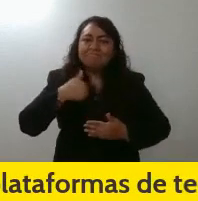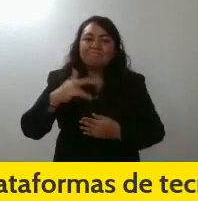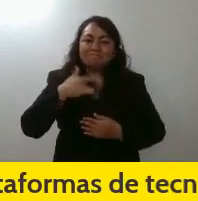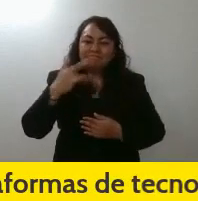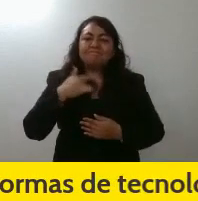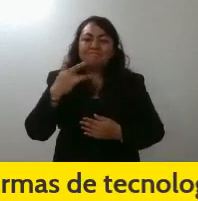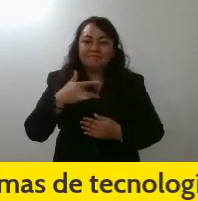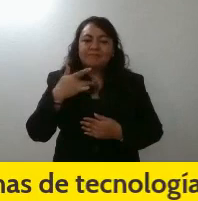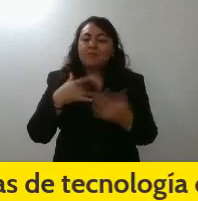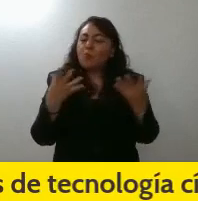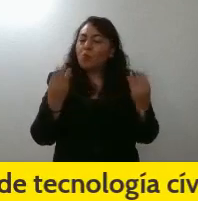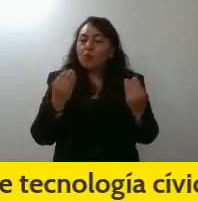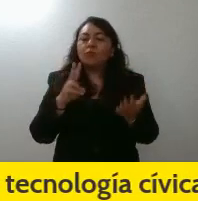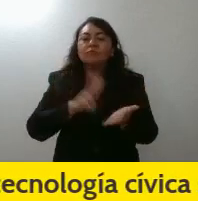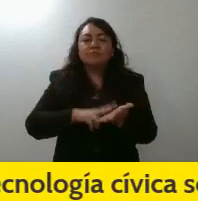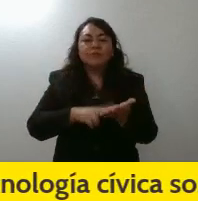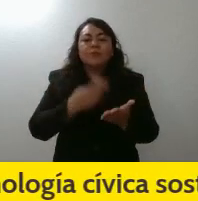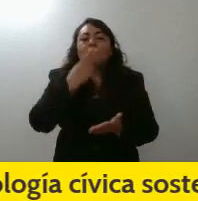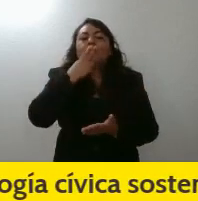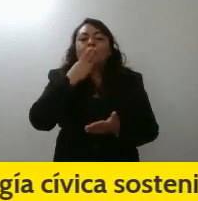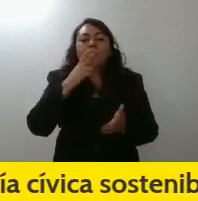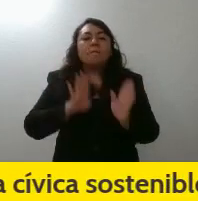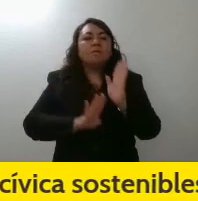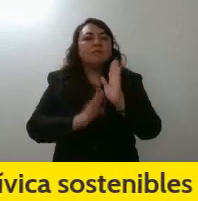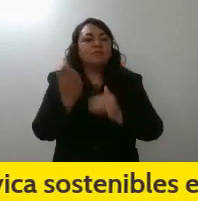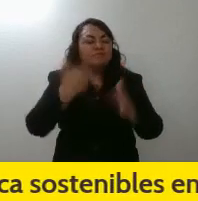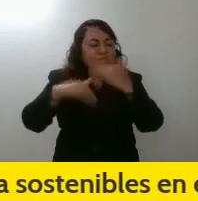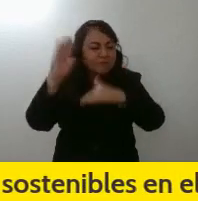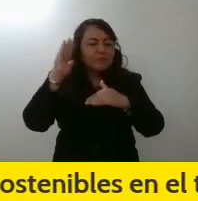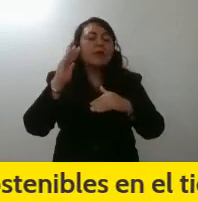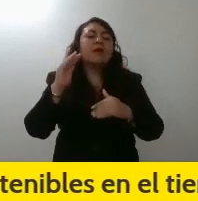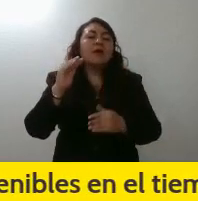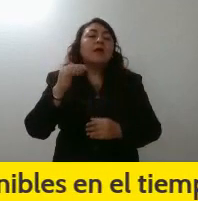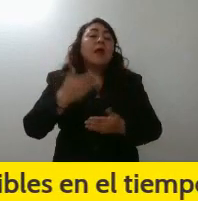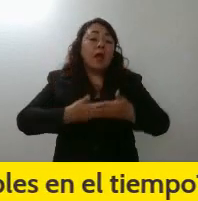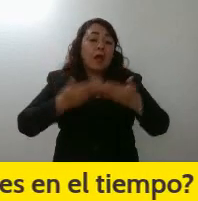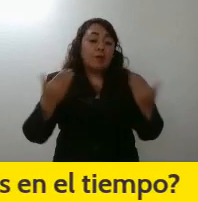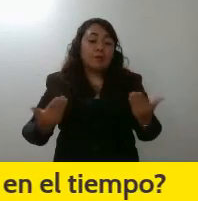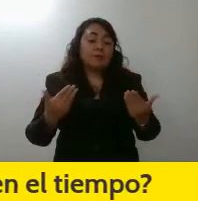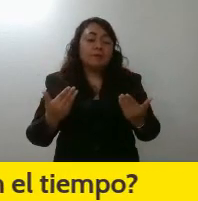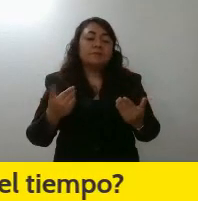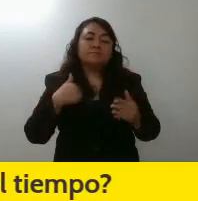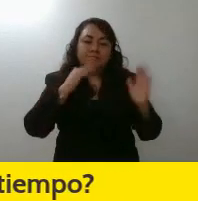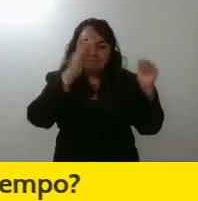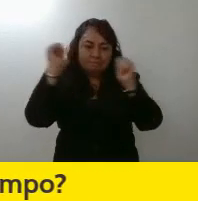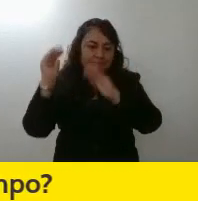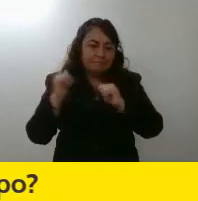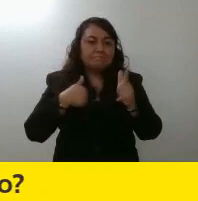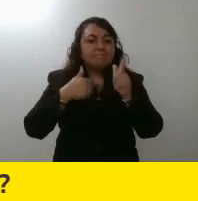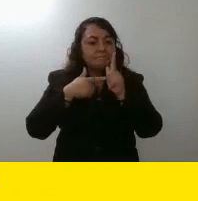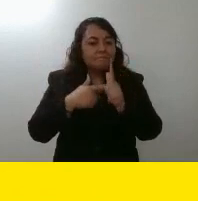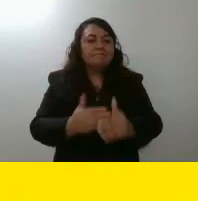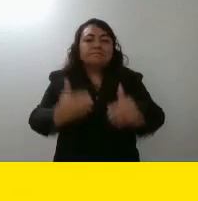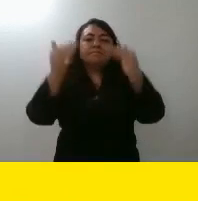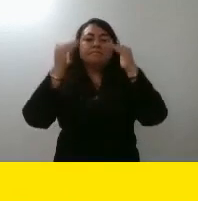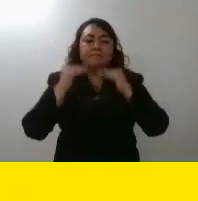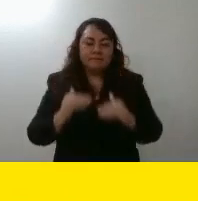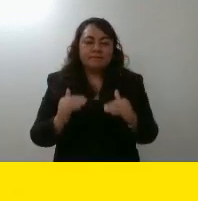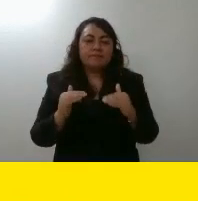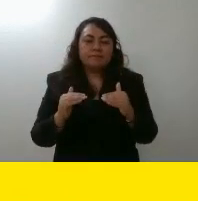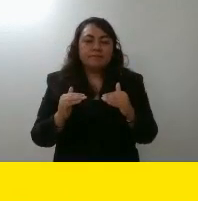tiene muchísimo valor y muchísimo potencial para crecer. Así que, bueno, los despido y seguimos